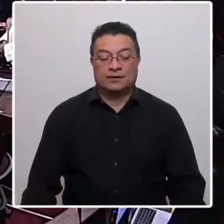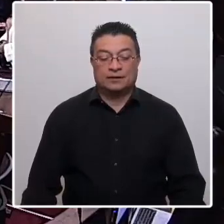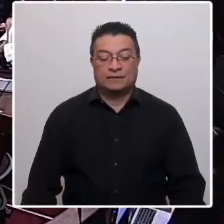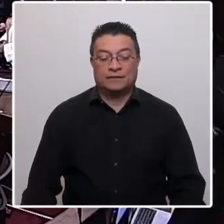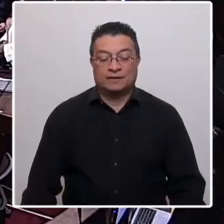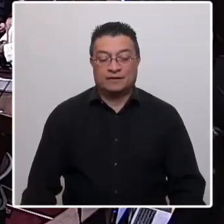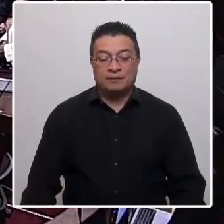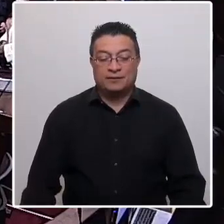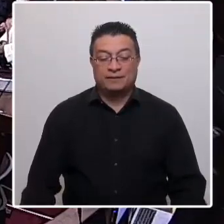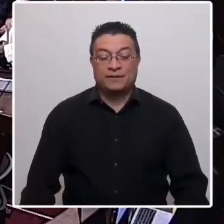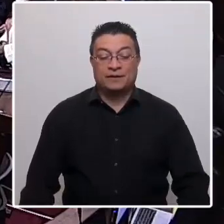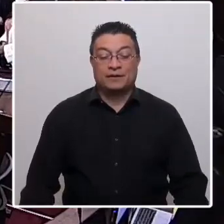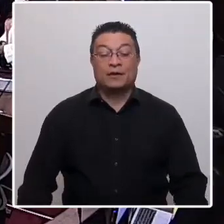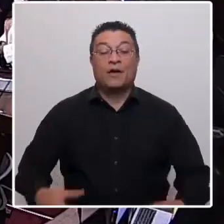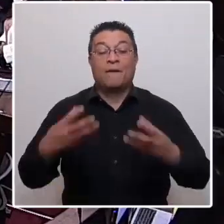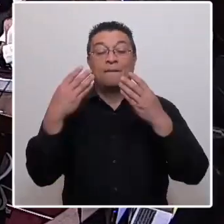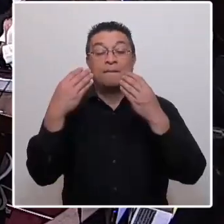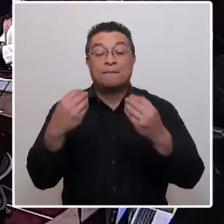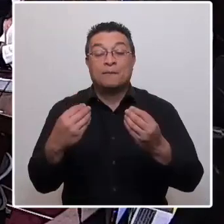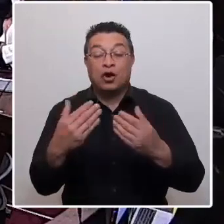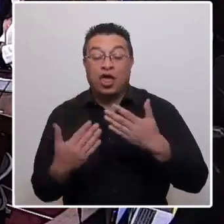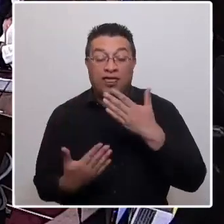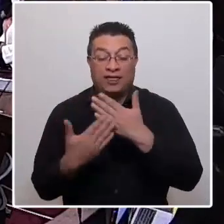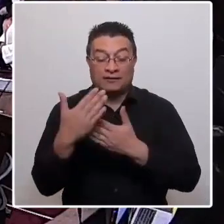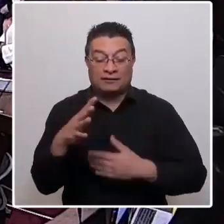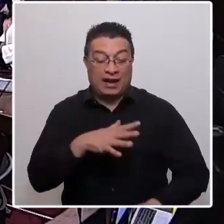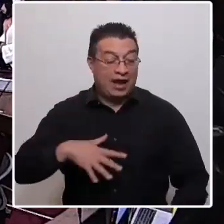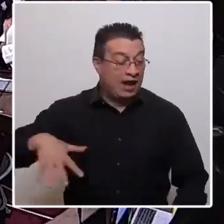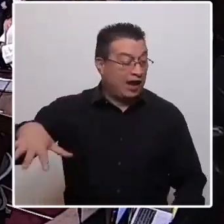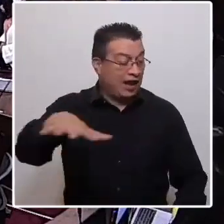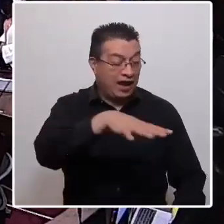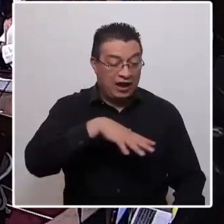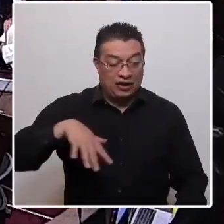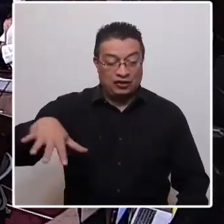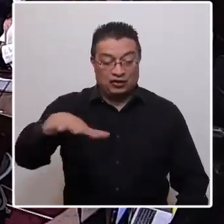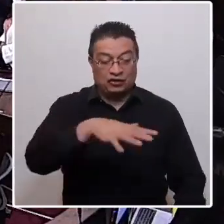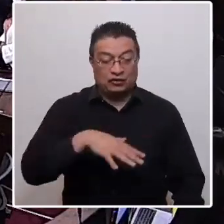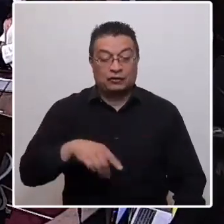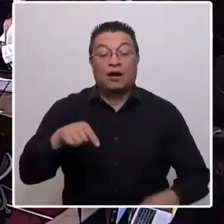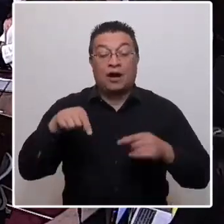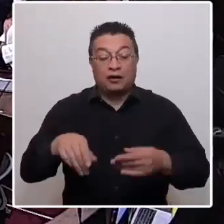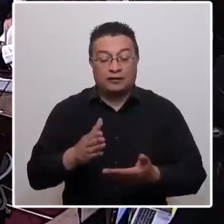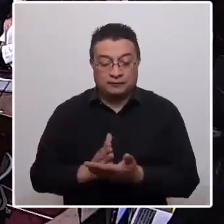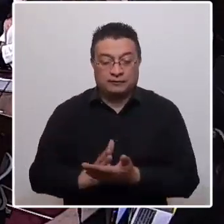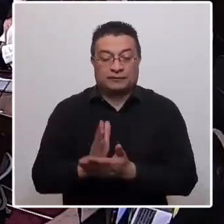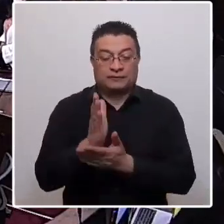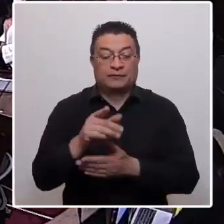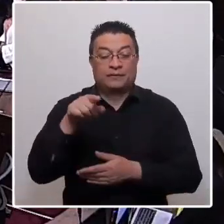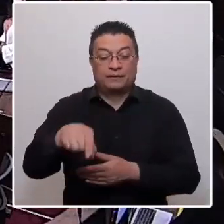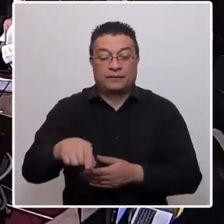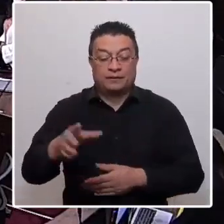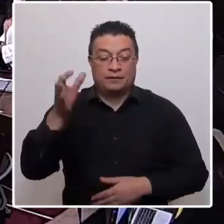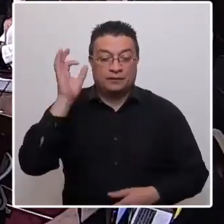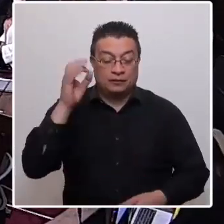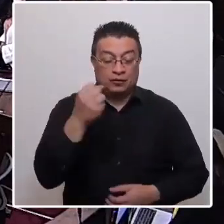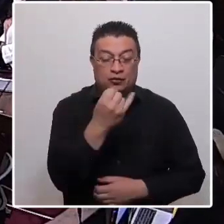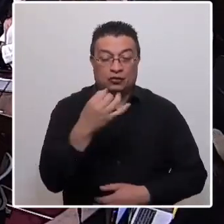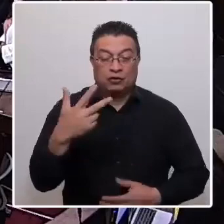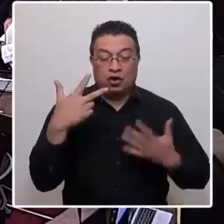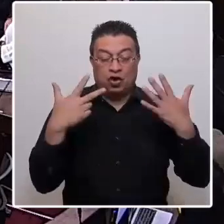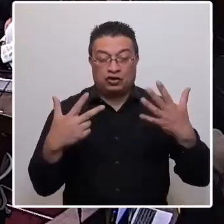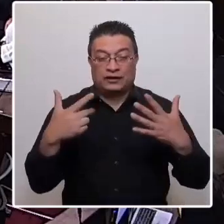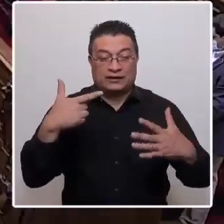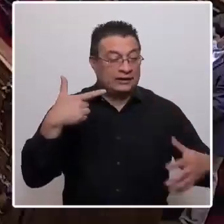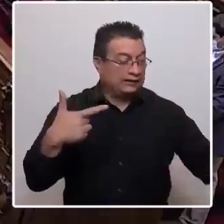Muy buenos días a todas y todos. Vamos a iniciar la sesión número 87. Pueden tomar